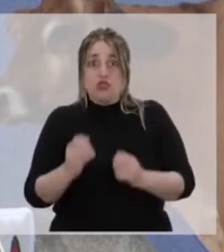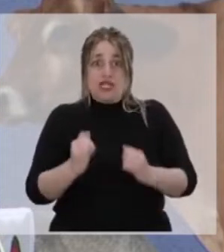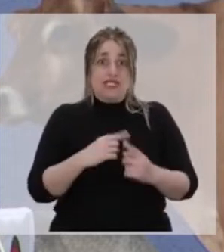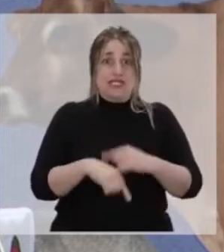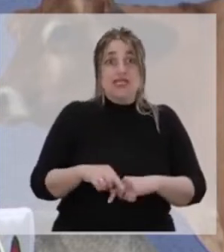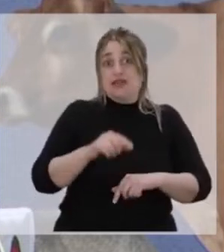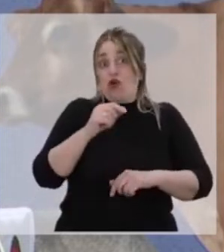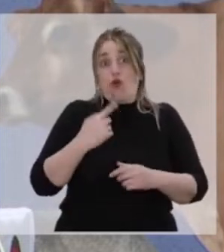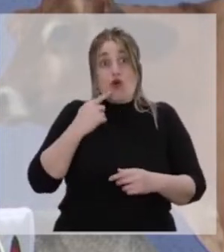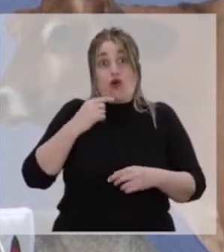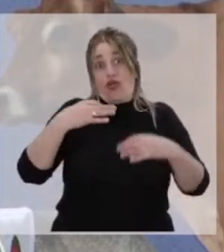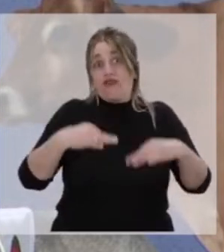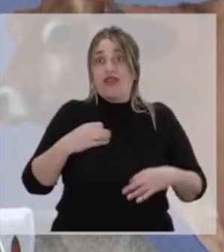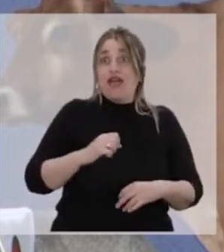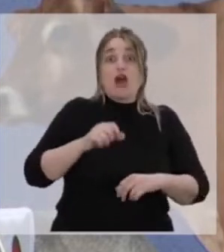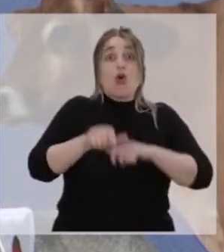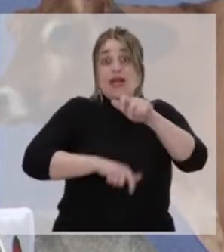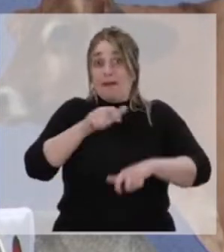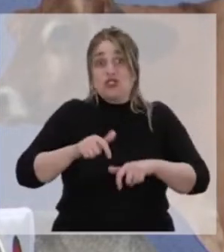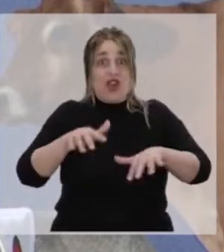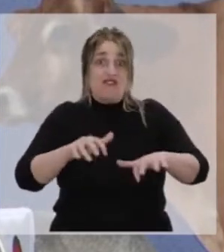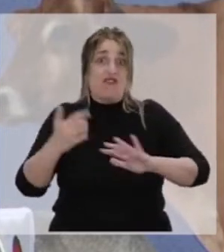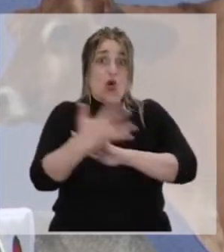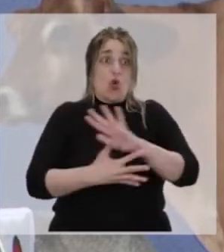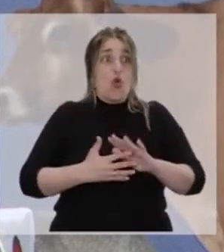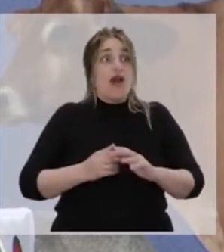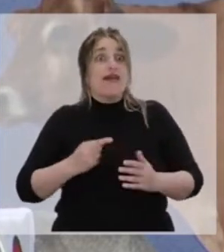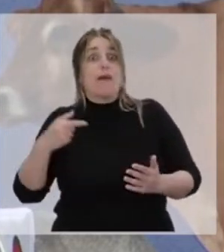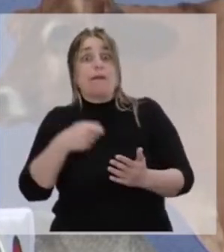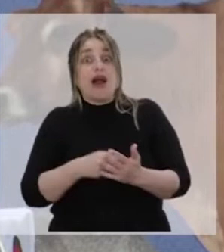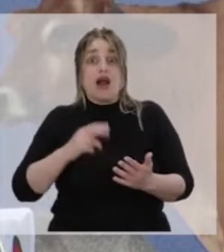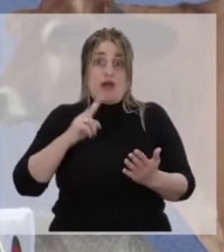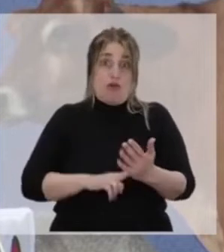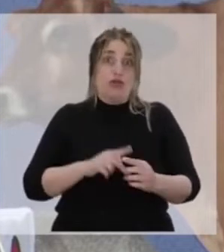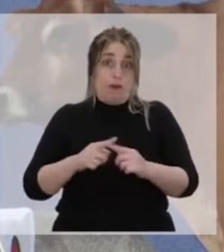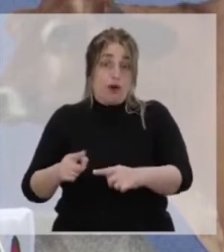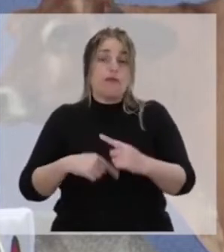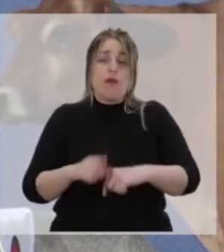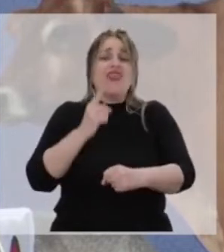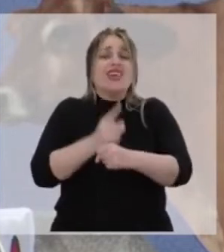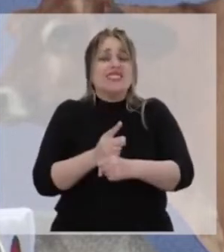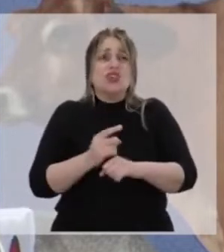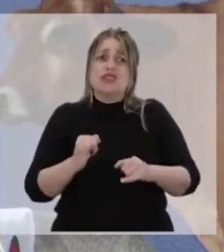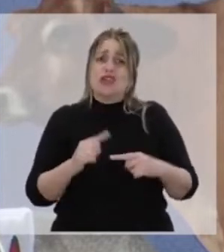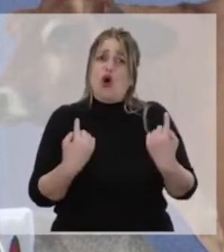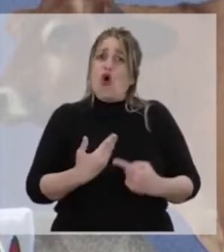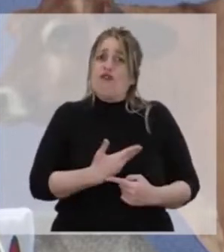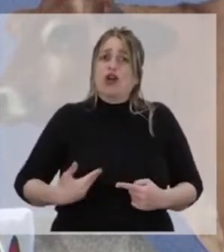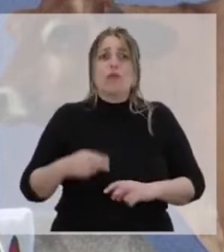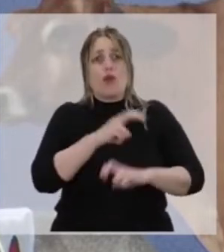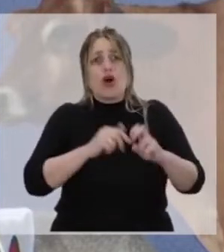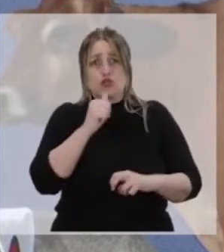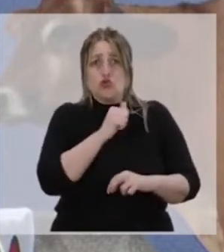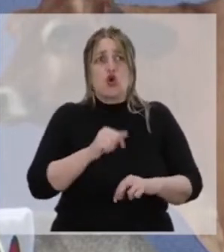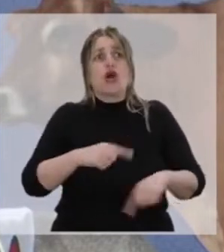cualquier uruguayo en cualquier rincón del país y por eso vamos a tomar decisiones que seguramente no a todos